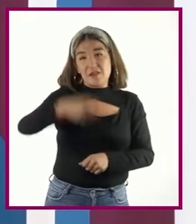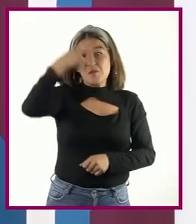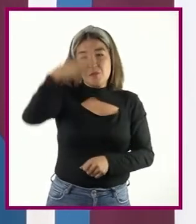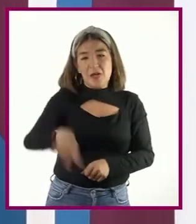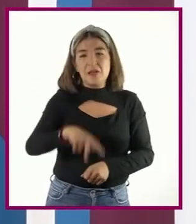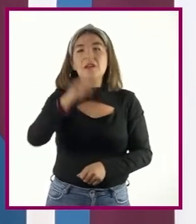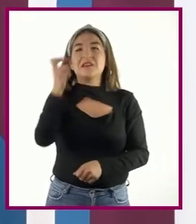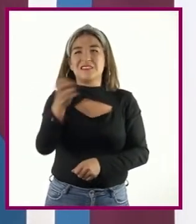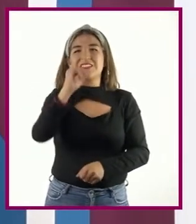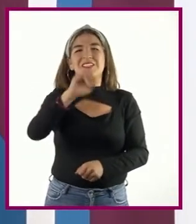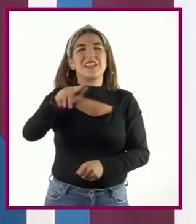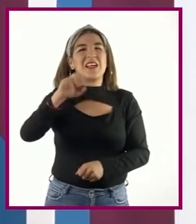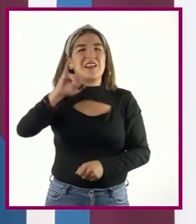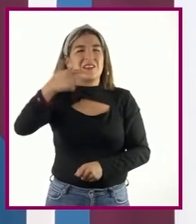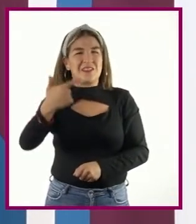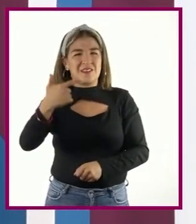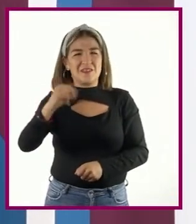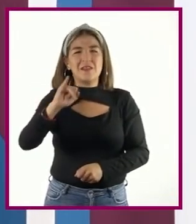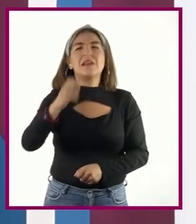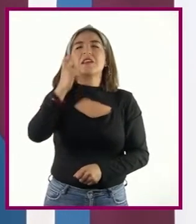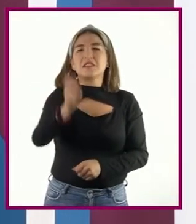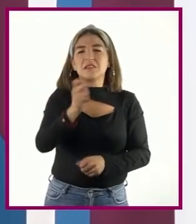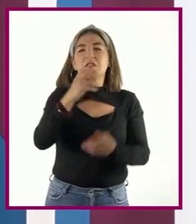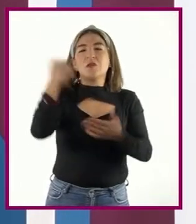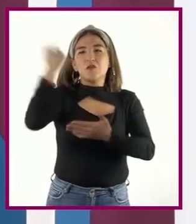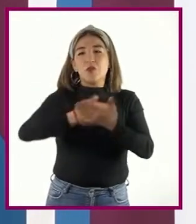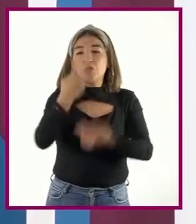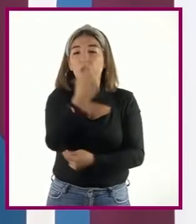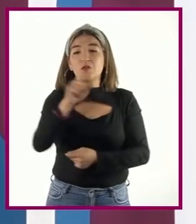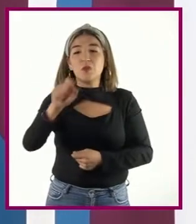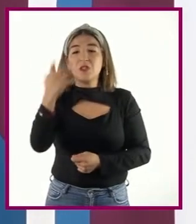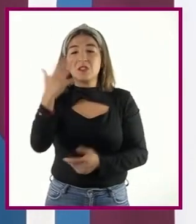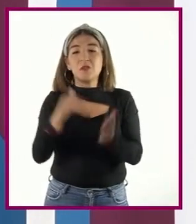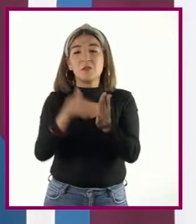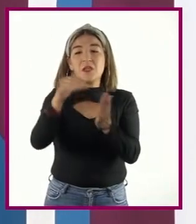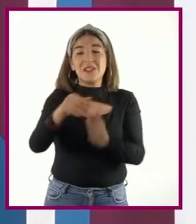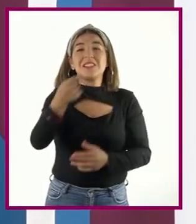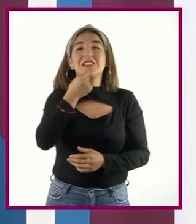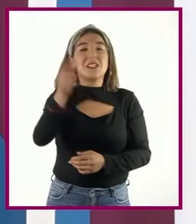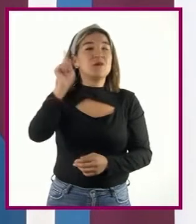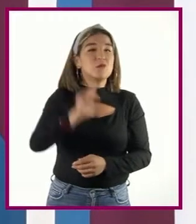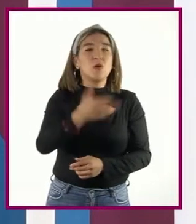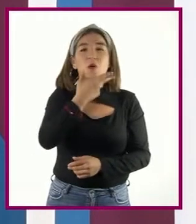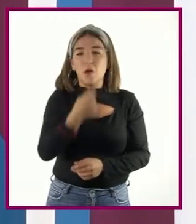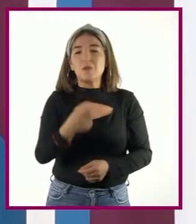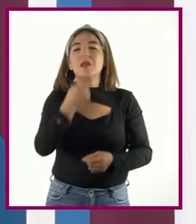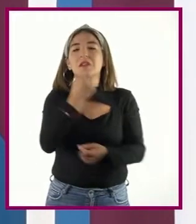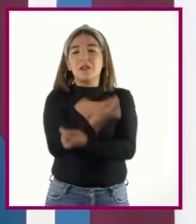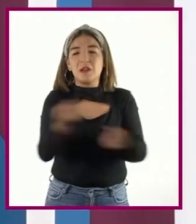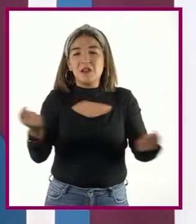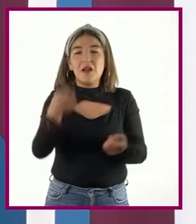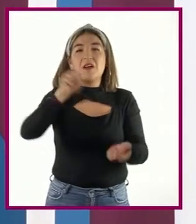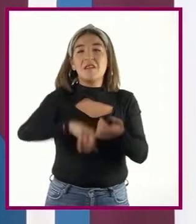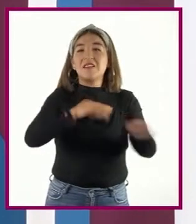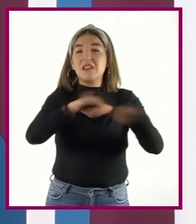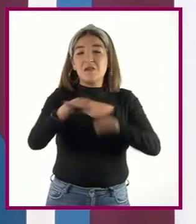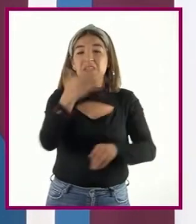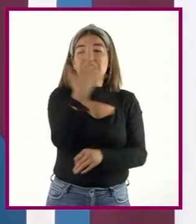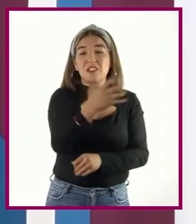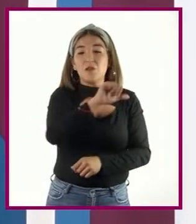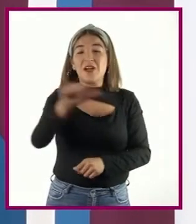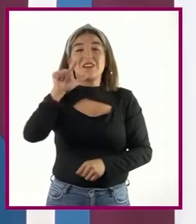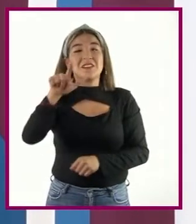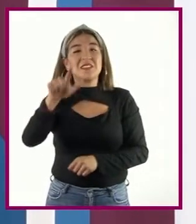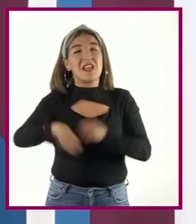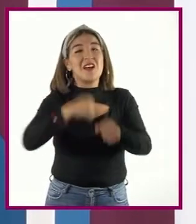según datos del INEGI, existen alrededor de 2.5 millones de niñas y niños de entre 5 y 17